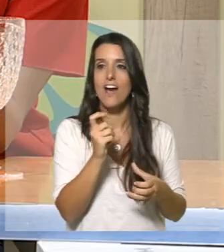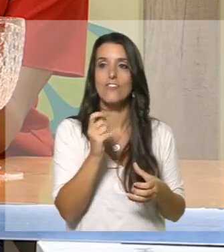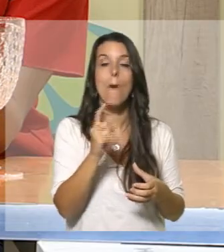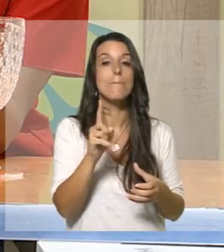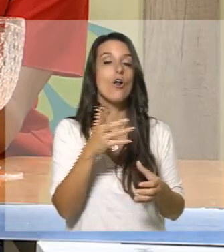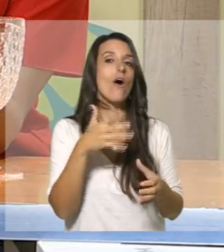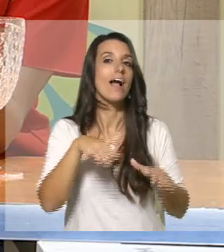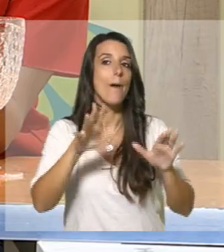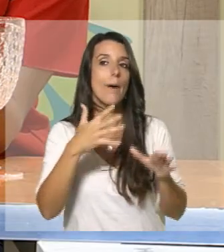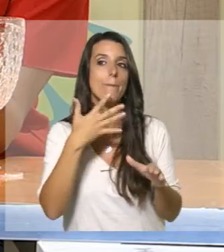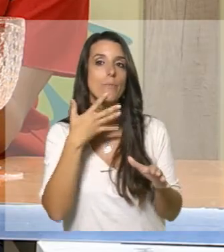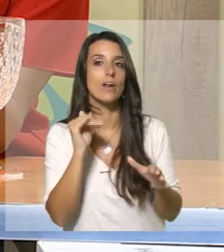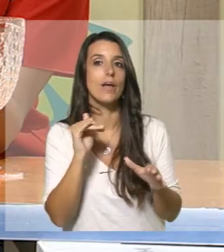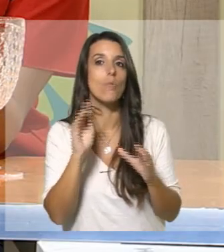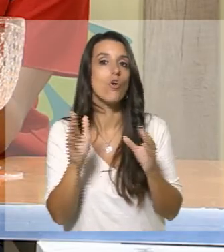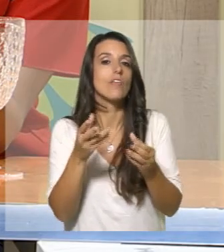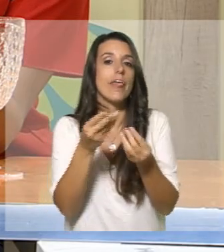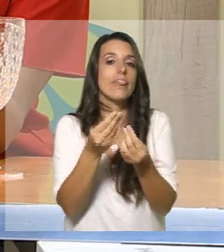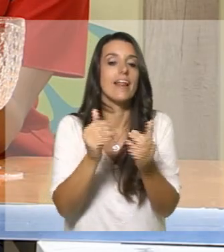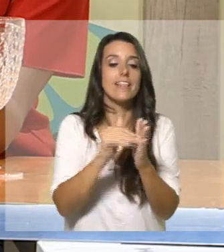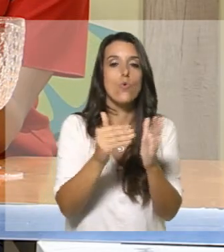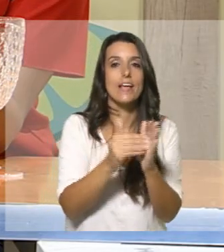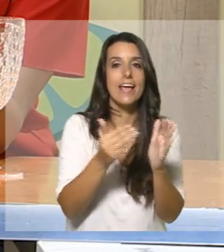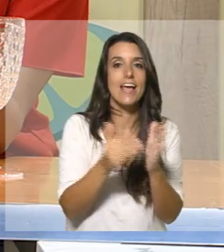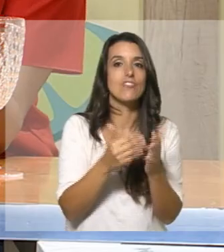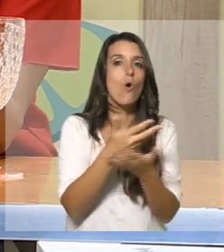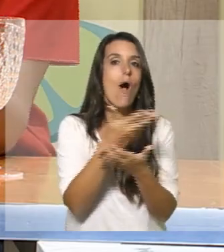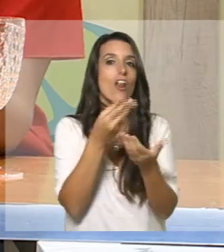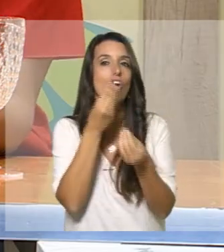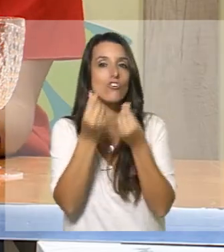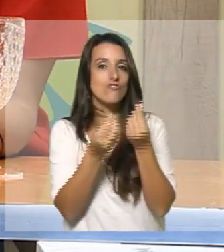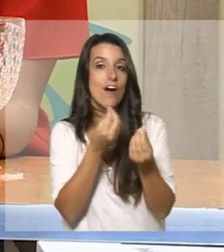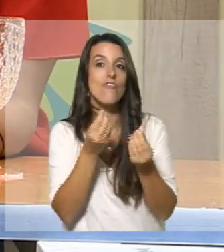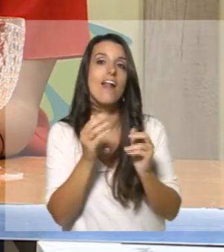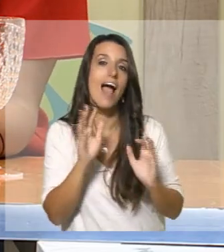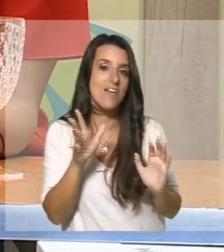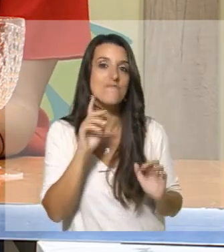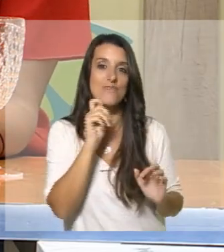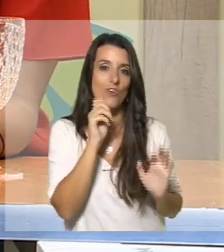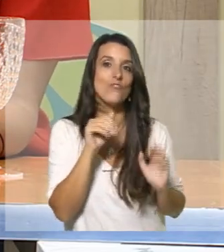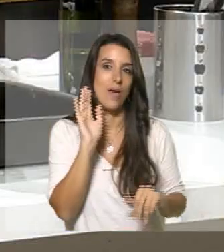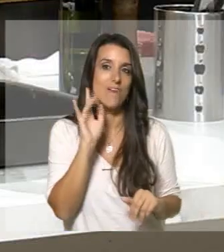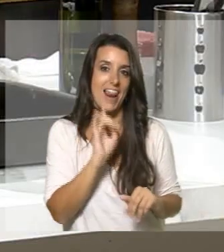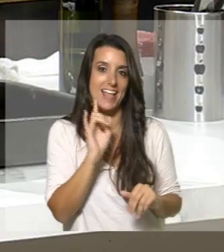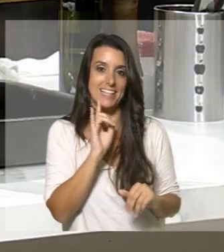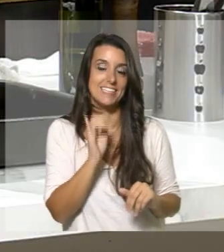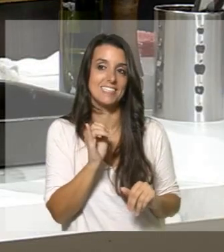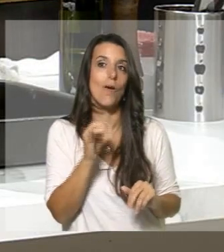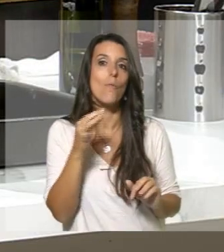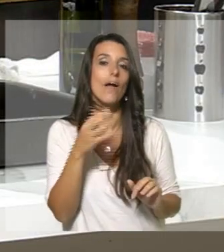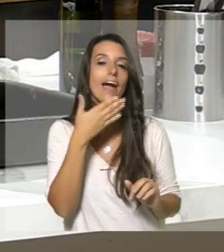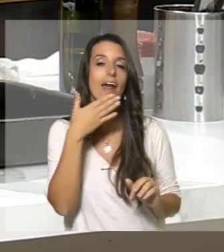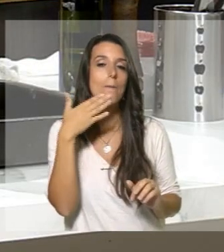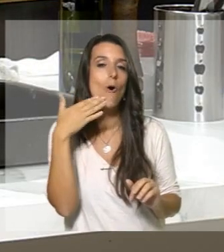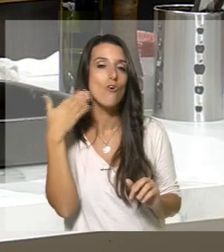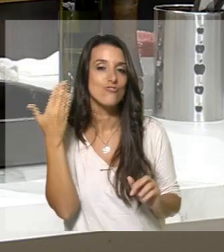repente meterle, de repente fundirle un queso, claro. Poner un sabor, una cosa así, me gusta más hecha con es leche. Es verdad, con leche claro. Queda muy cremosa